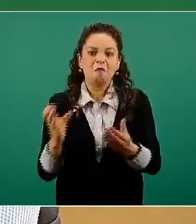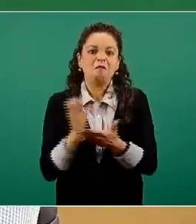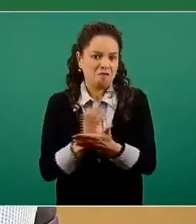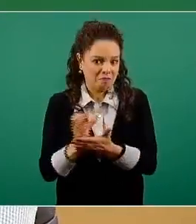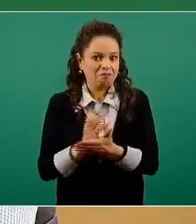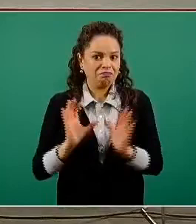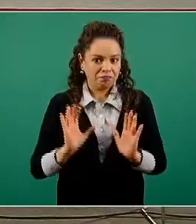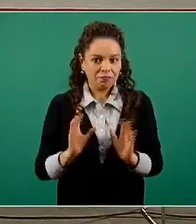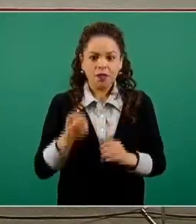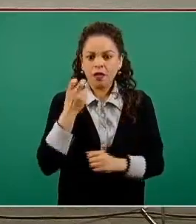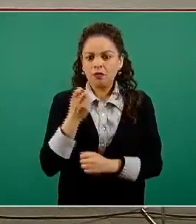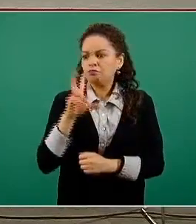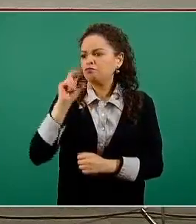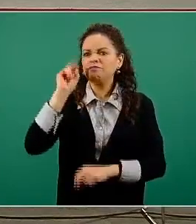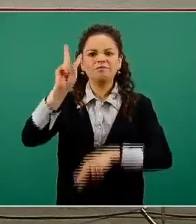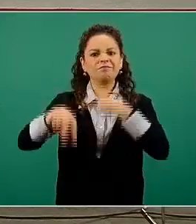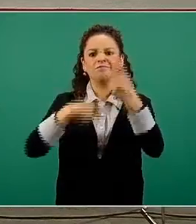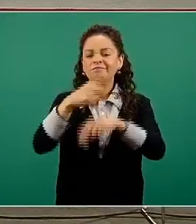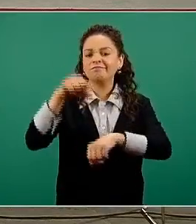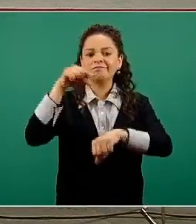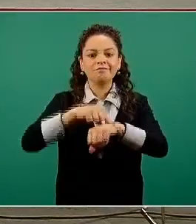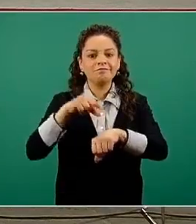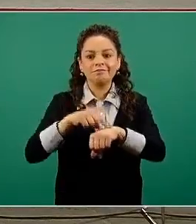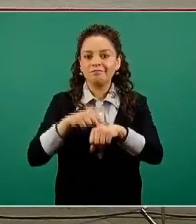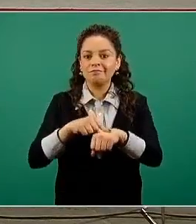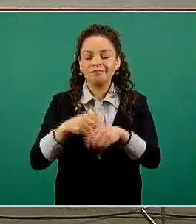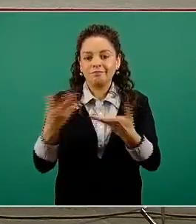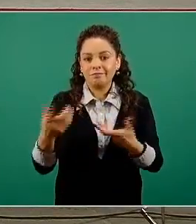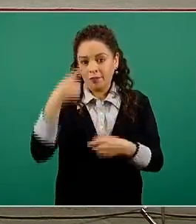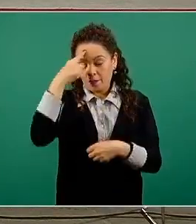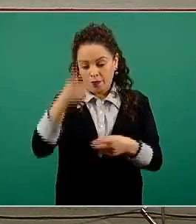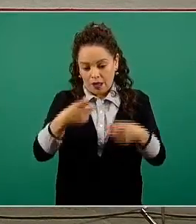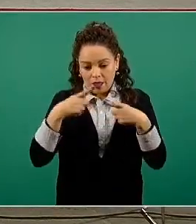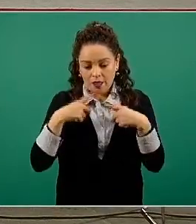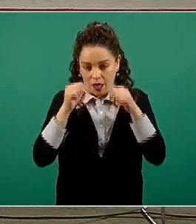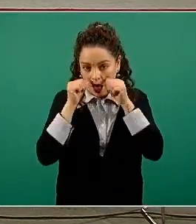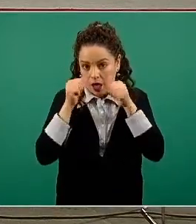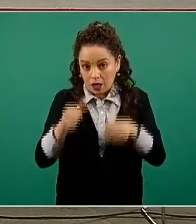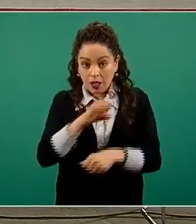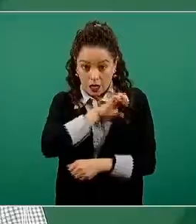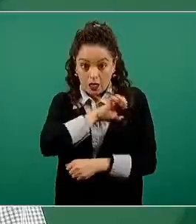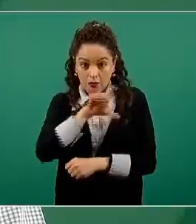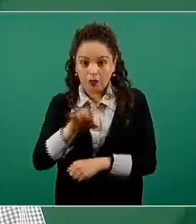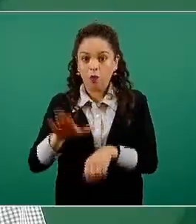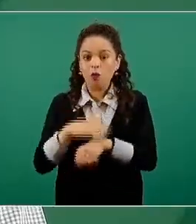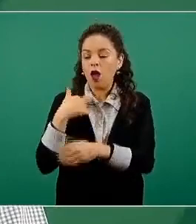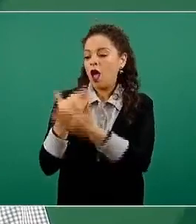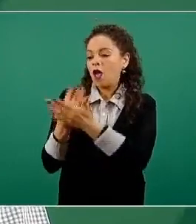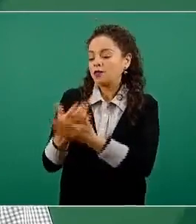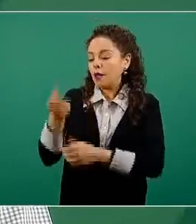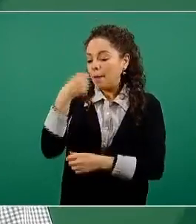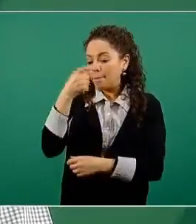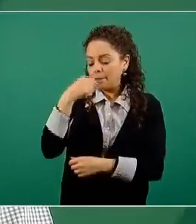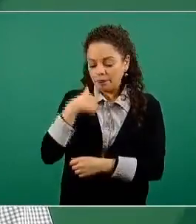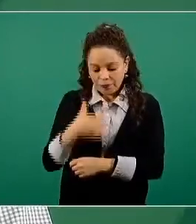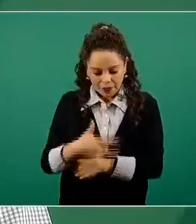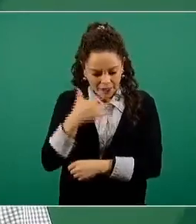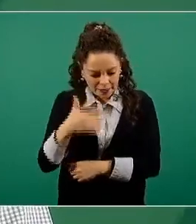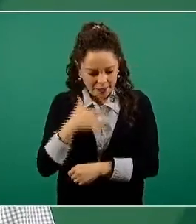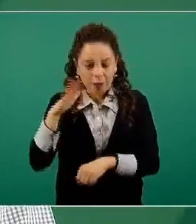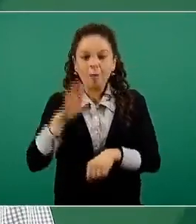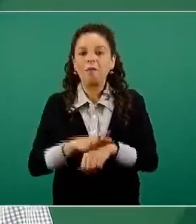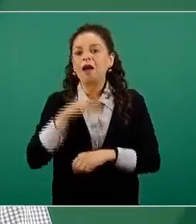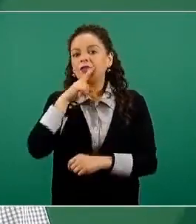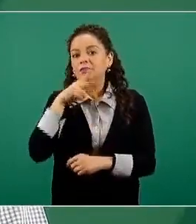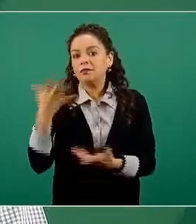no demandar atención médica especializada esperando que el medicamento me genere alguna mejoría y quedándome